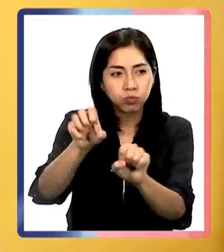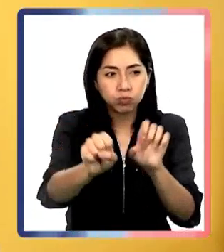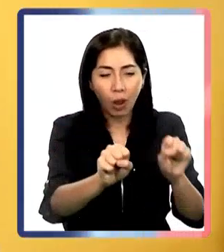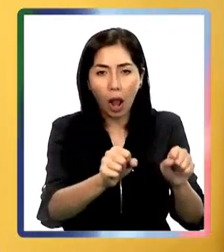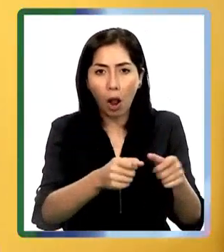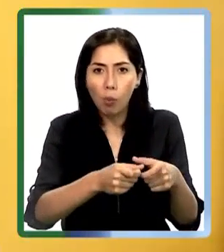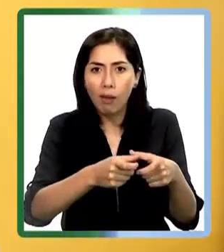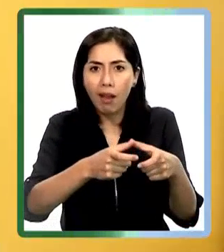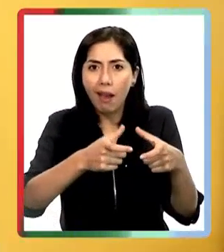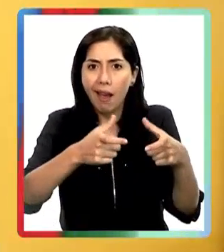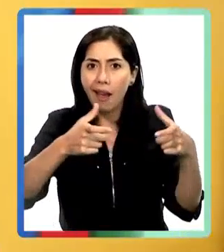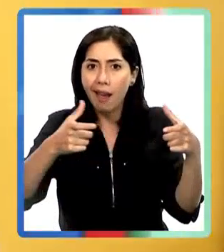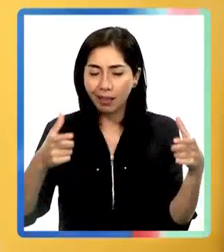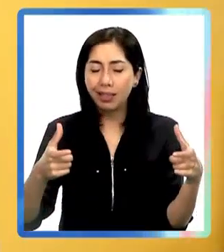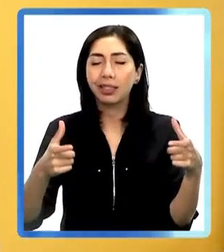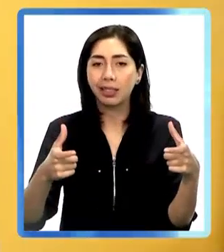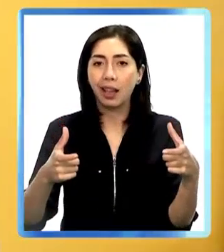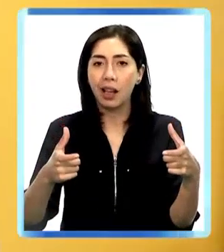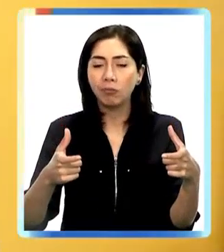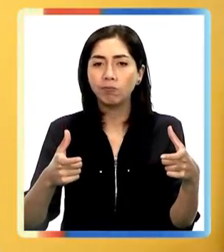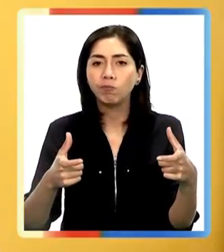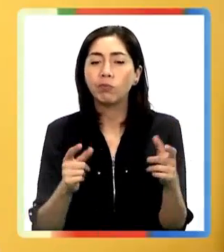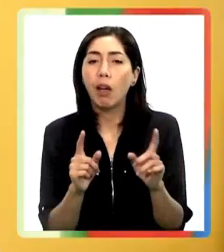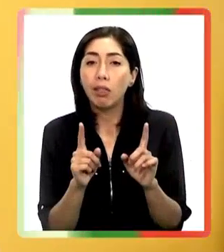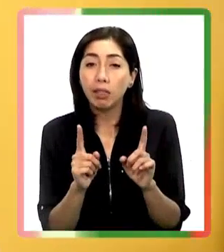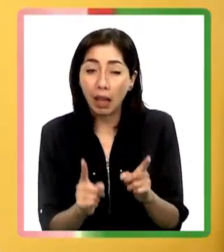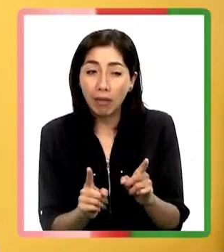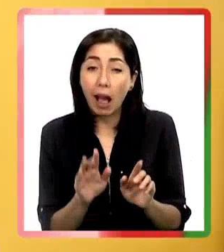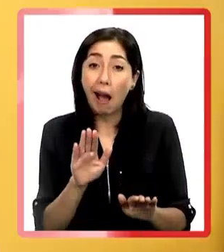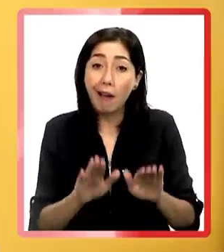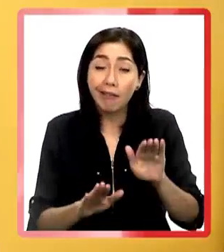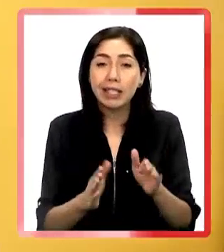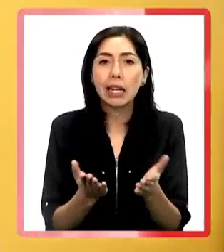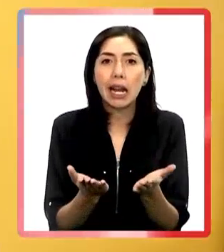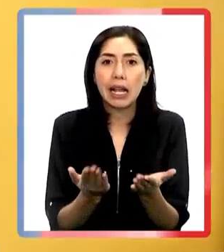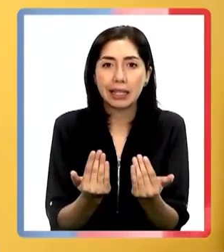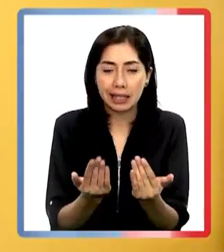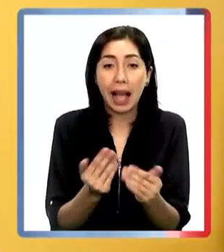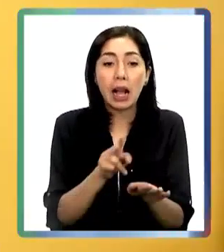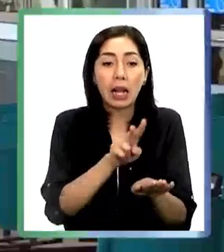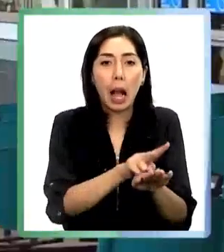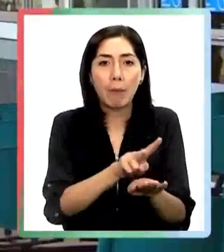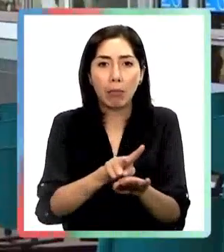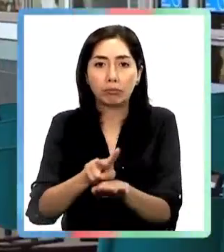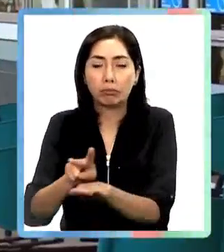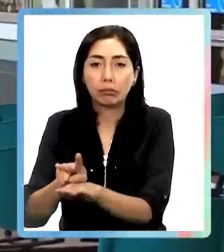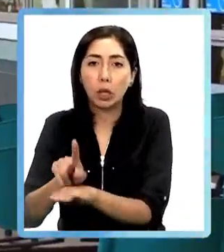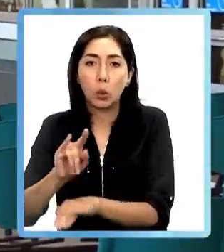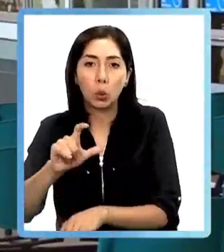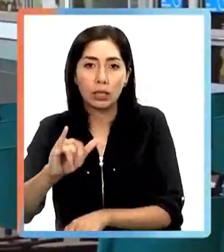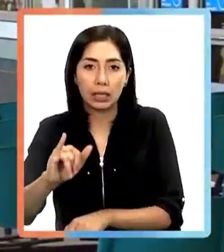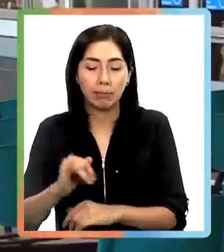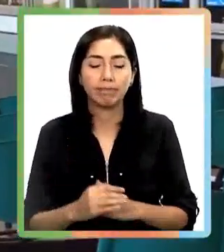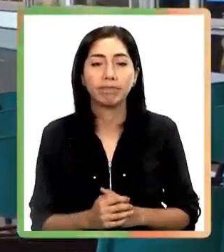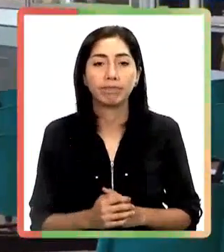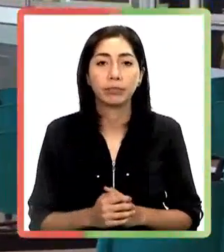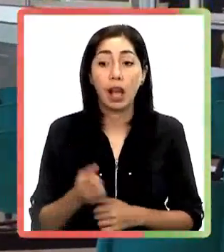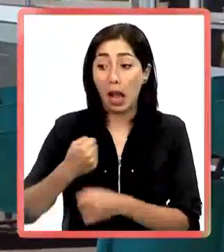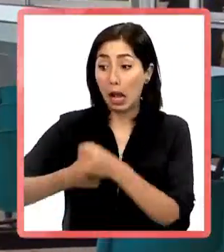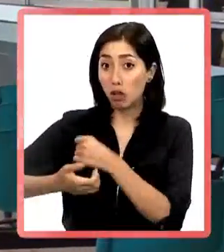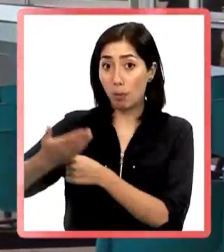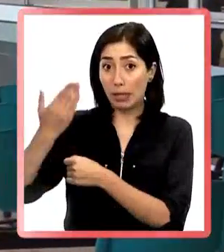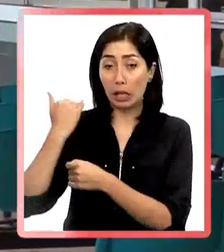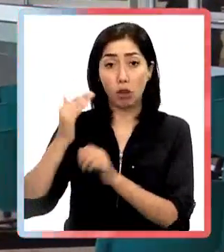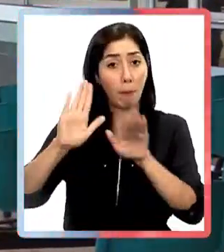que han aumentado los casos y que han tenido que en algunos casos requerir camas críticas. En comparación al año pasado, en la misma